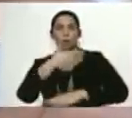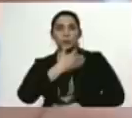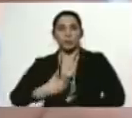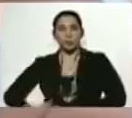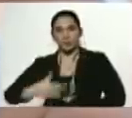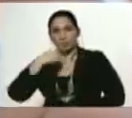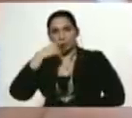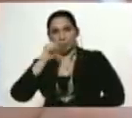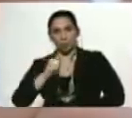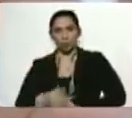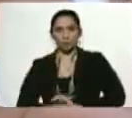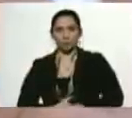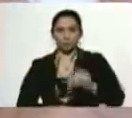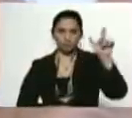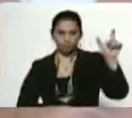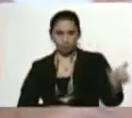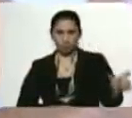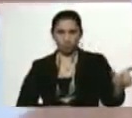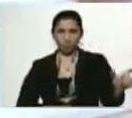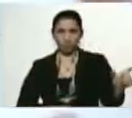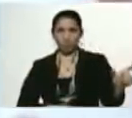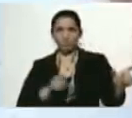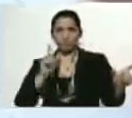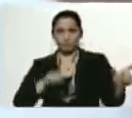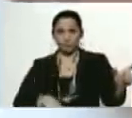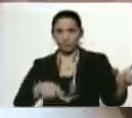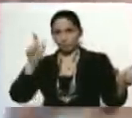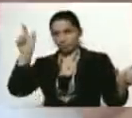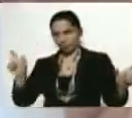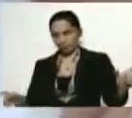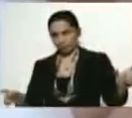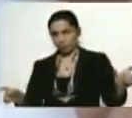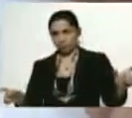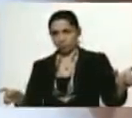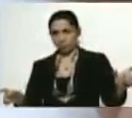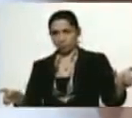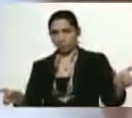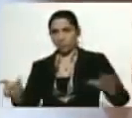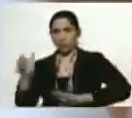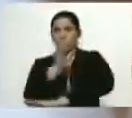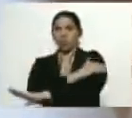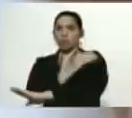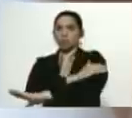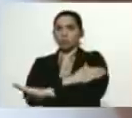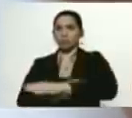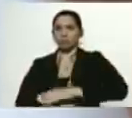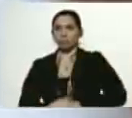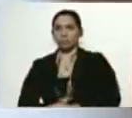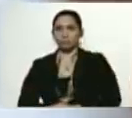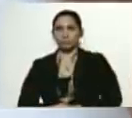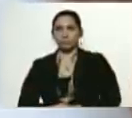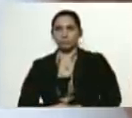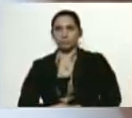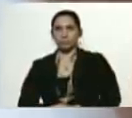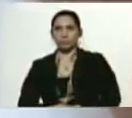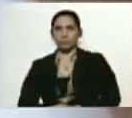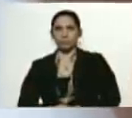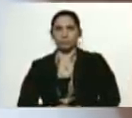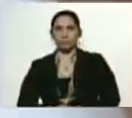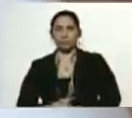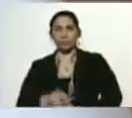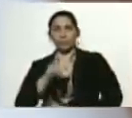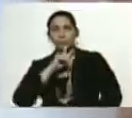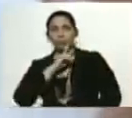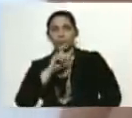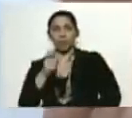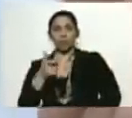Maduro, Carlos Humberto Alvarado, y por parte de este sector del llamado